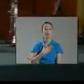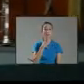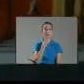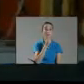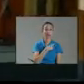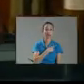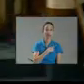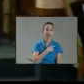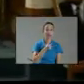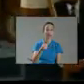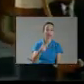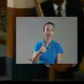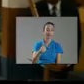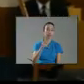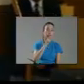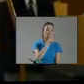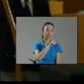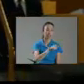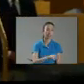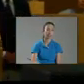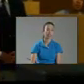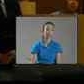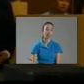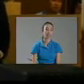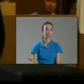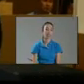y hace un énfasis, con maldición.